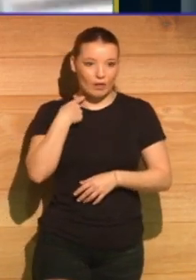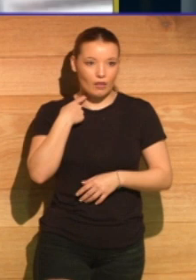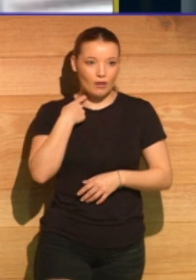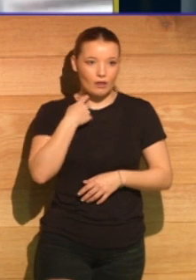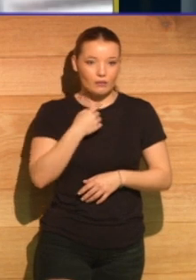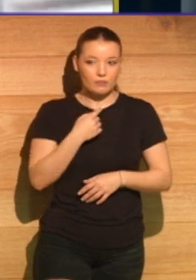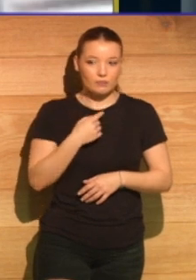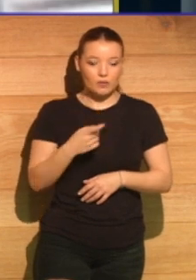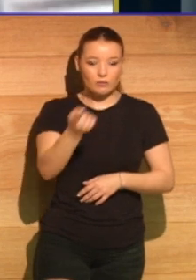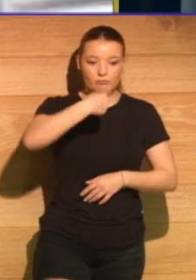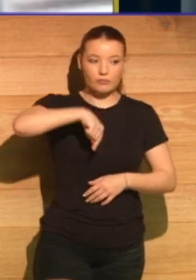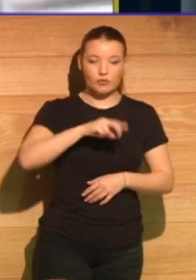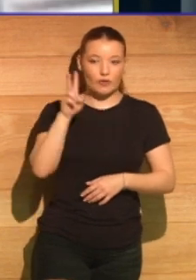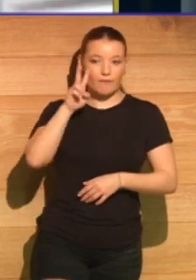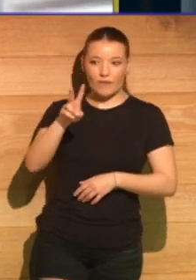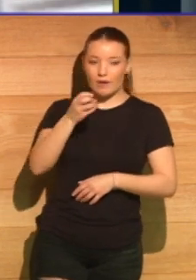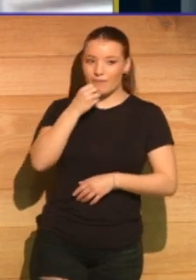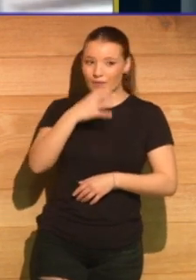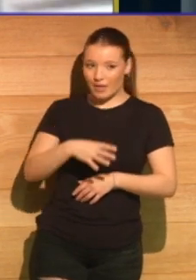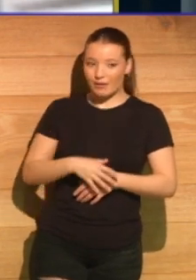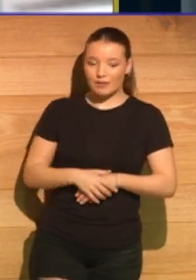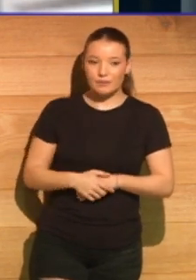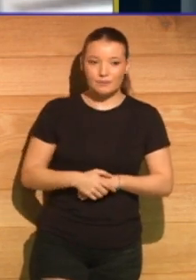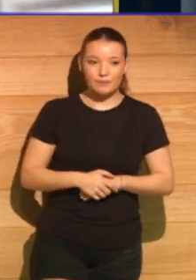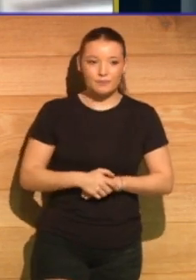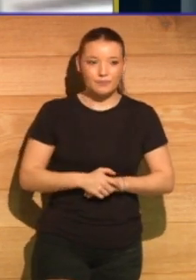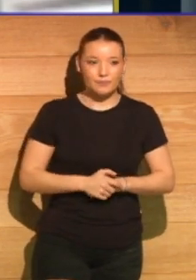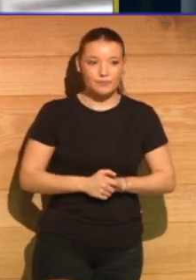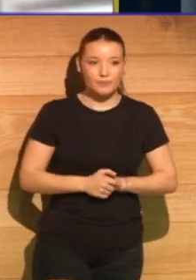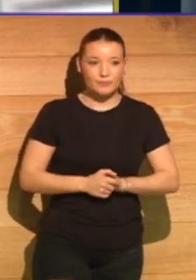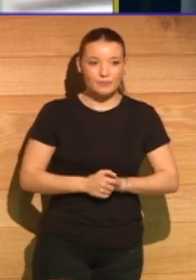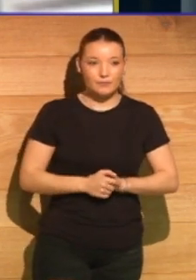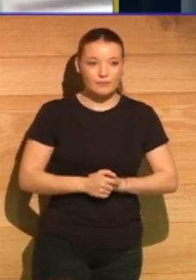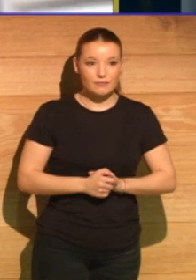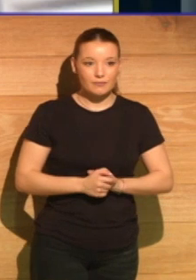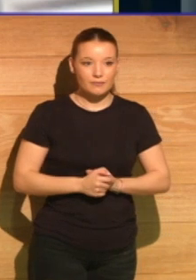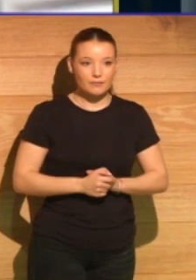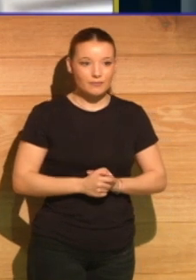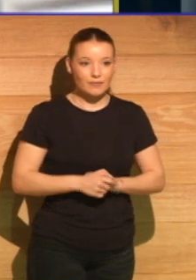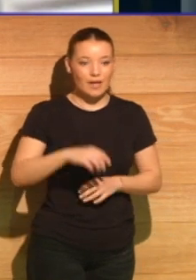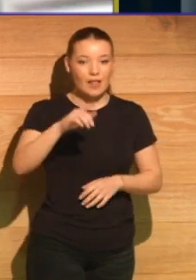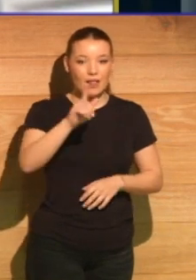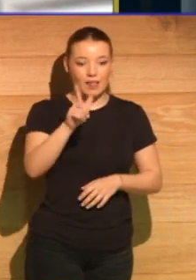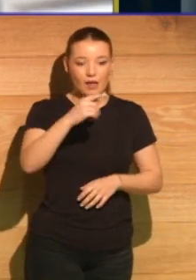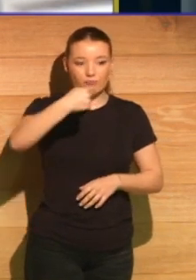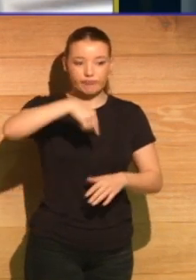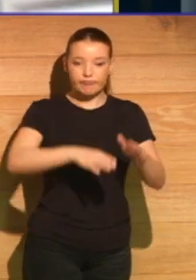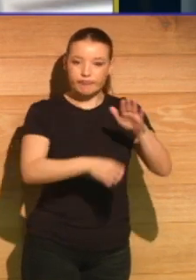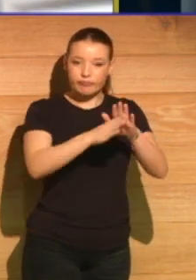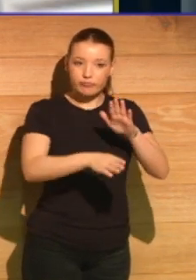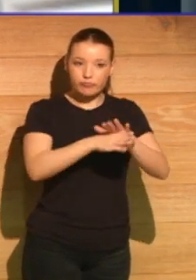nosotros te veíamos estupendamente. Pero bueno, seguimos con Laura y tú nos